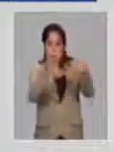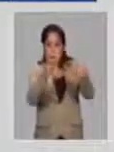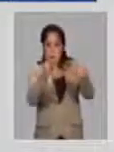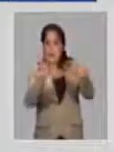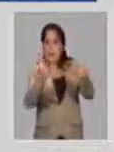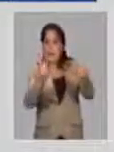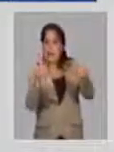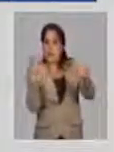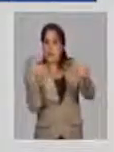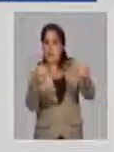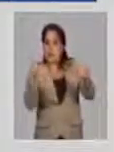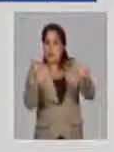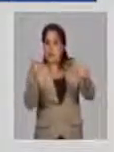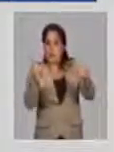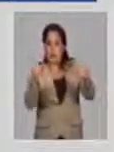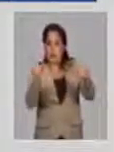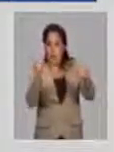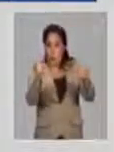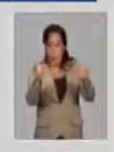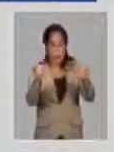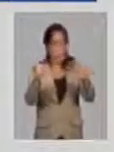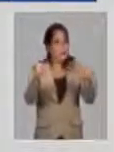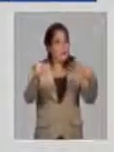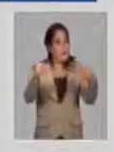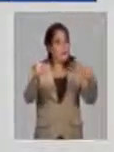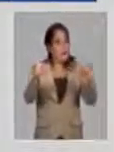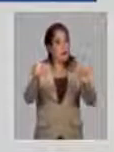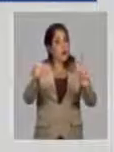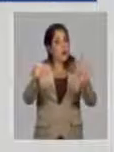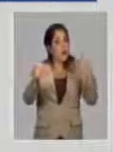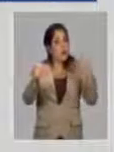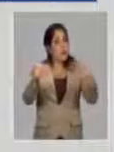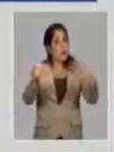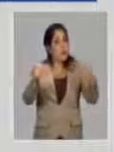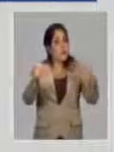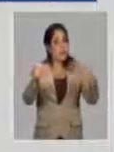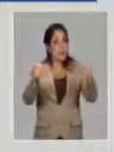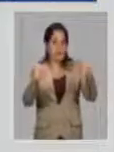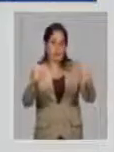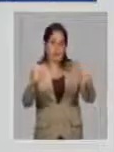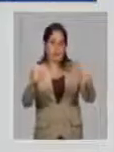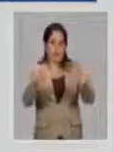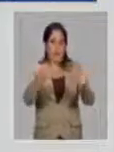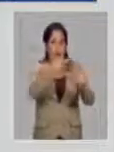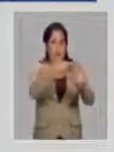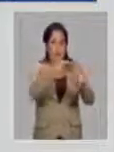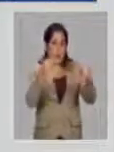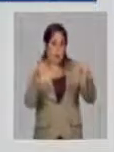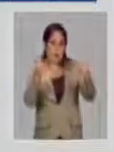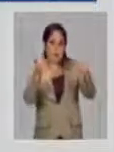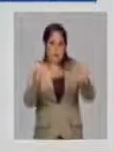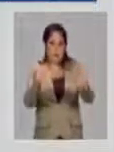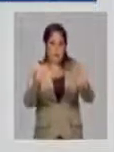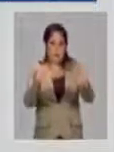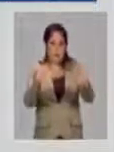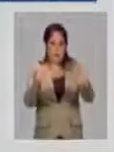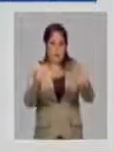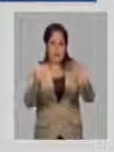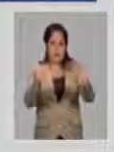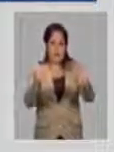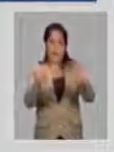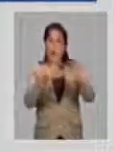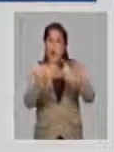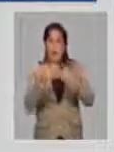le pusimos la tercera dosis con Soberana 2 y a la mitad la tercera dosis con Soberana Plus, que ahorita la voy a presentar